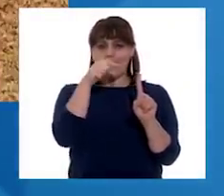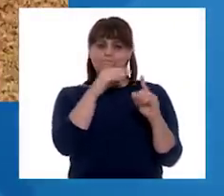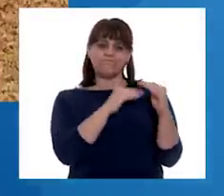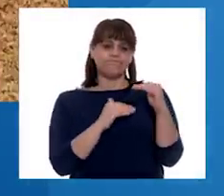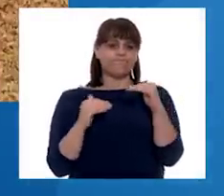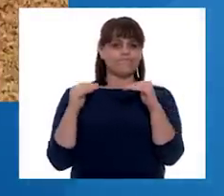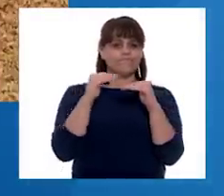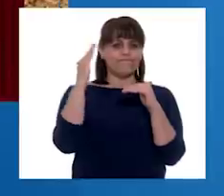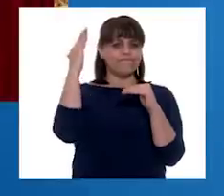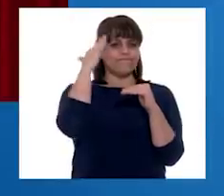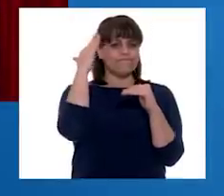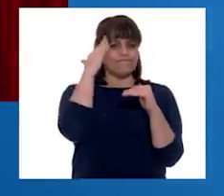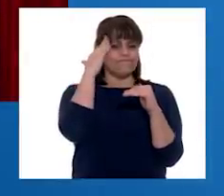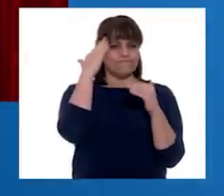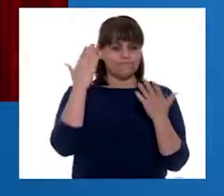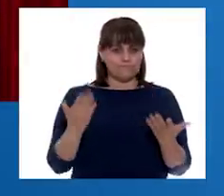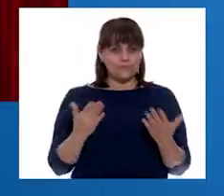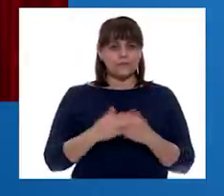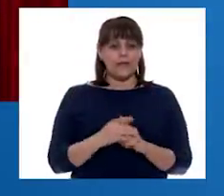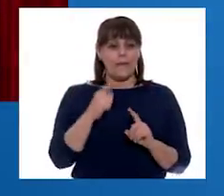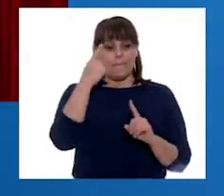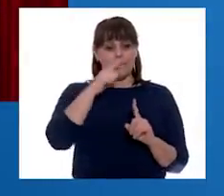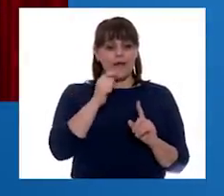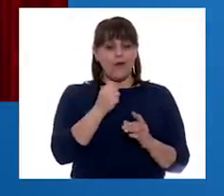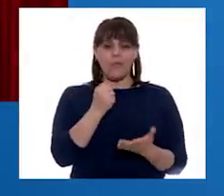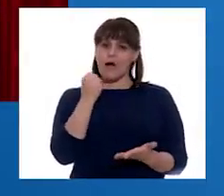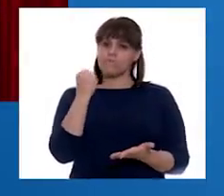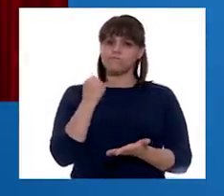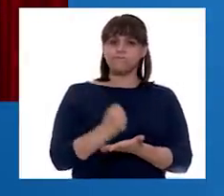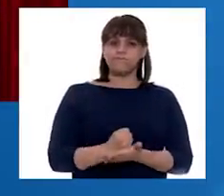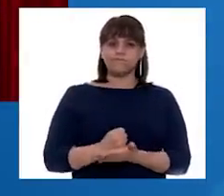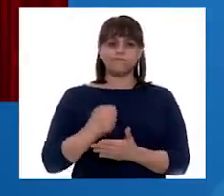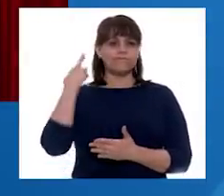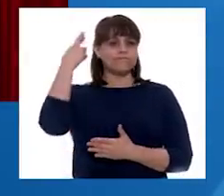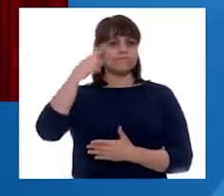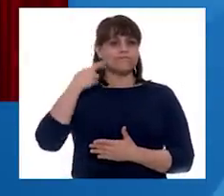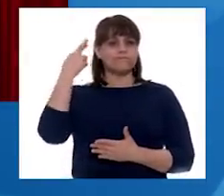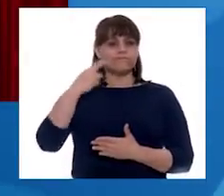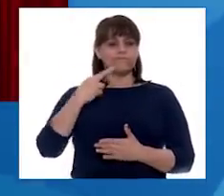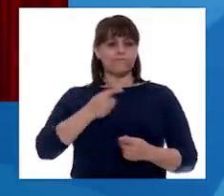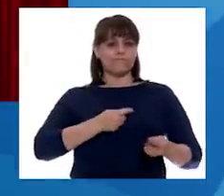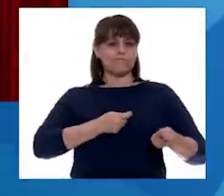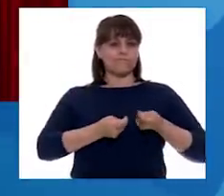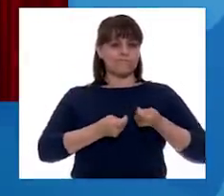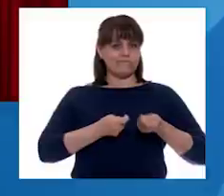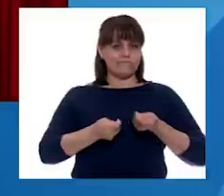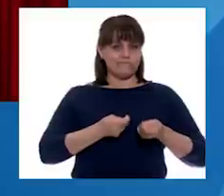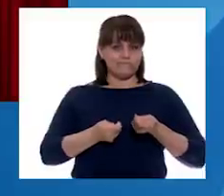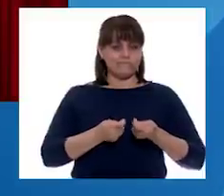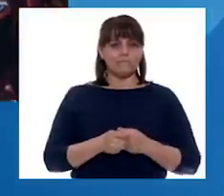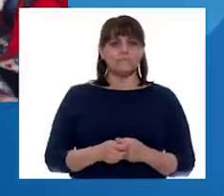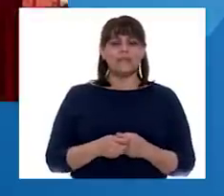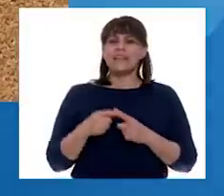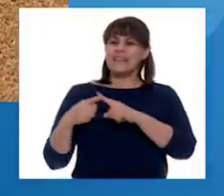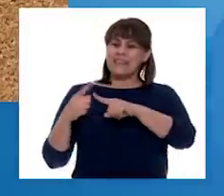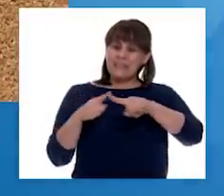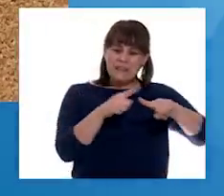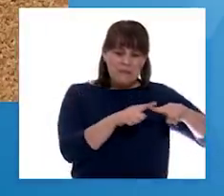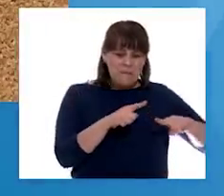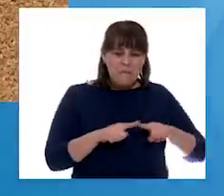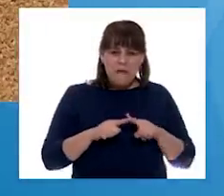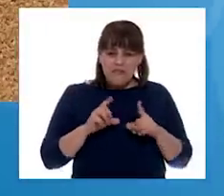Pero en medio de la euforia, imponer la monarquía tan apresurada y artificialmente trajo como consecuencia severas diferencias con el